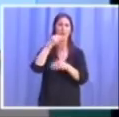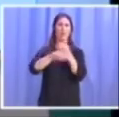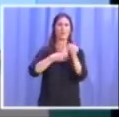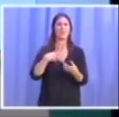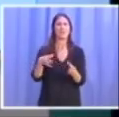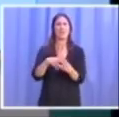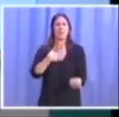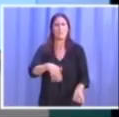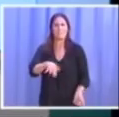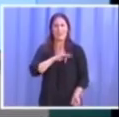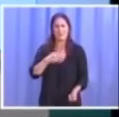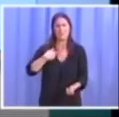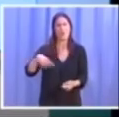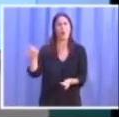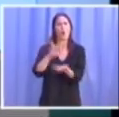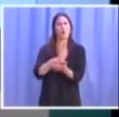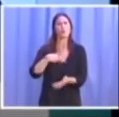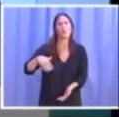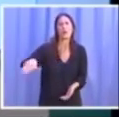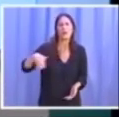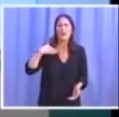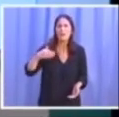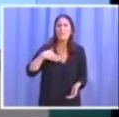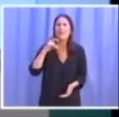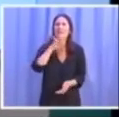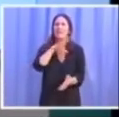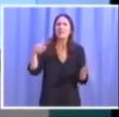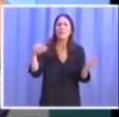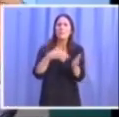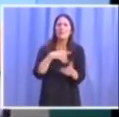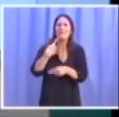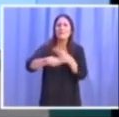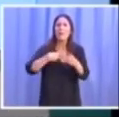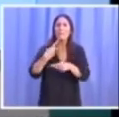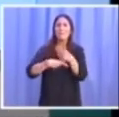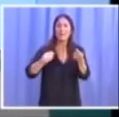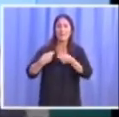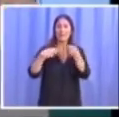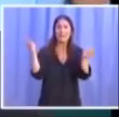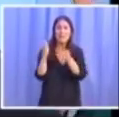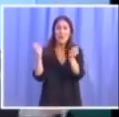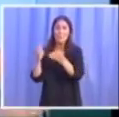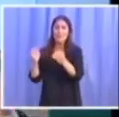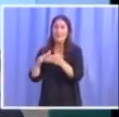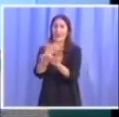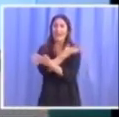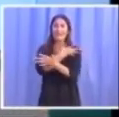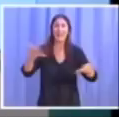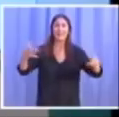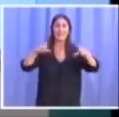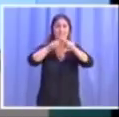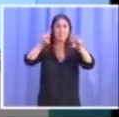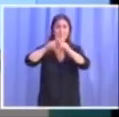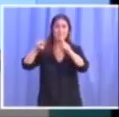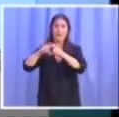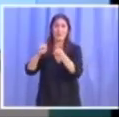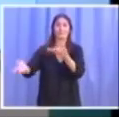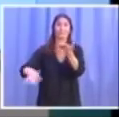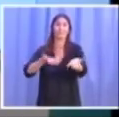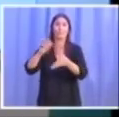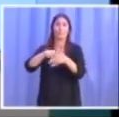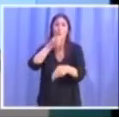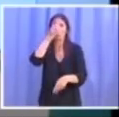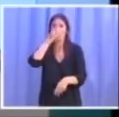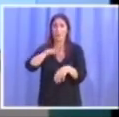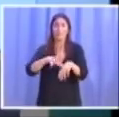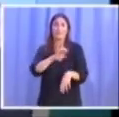que merecemos. Vamos a rescatar a esos 15.000 familias de pequeños comerciantes que las grandes superficies, motivadas por el PSOE